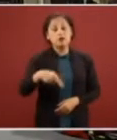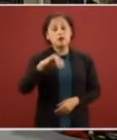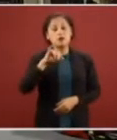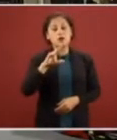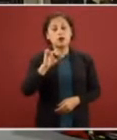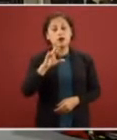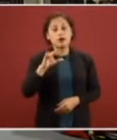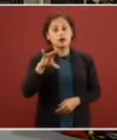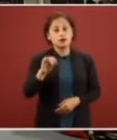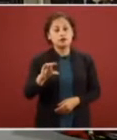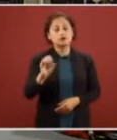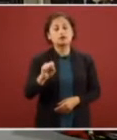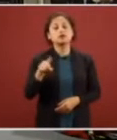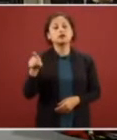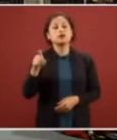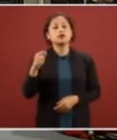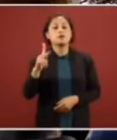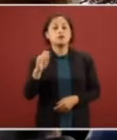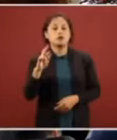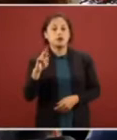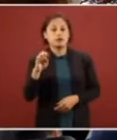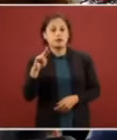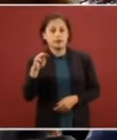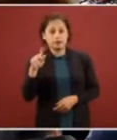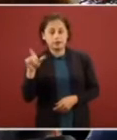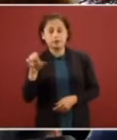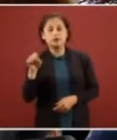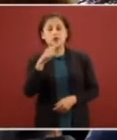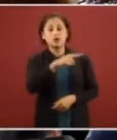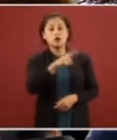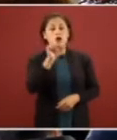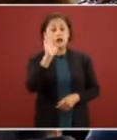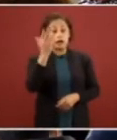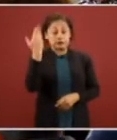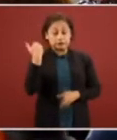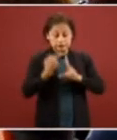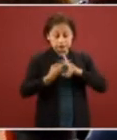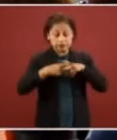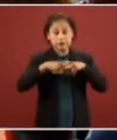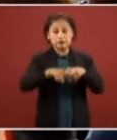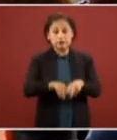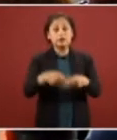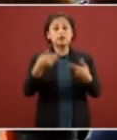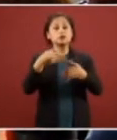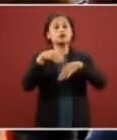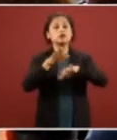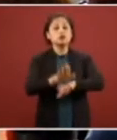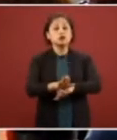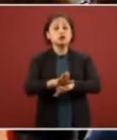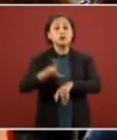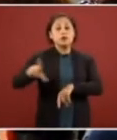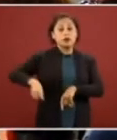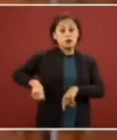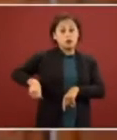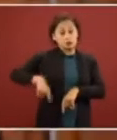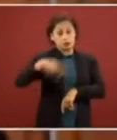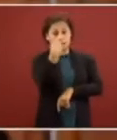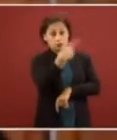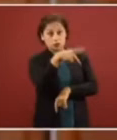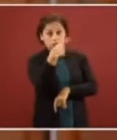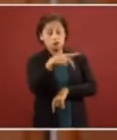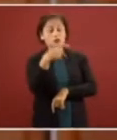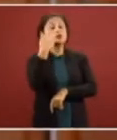habló usted al inicio de su conferencia sobre el crecimiento que está buscando su gobierno cómo